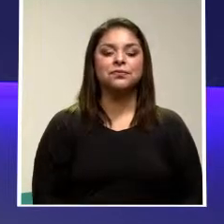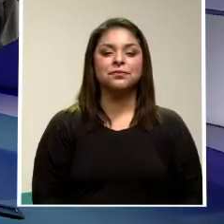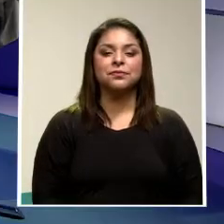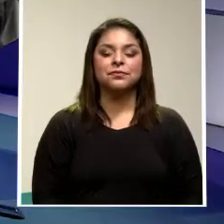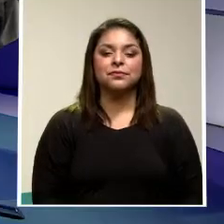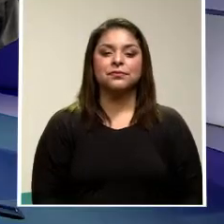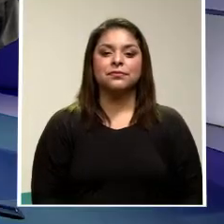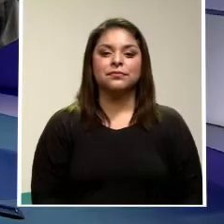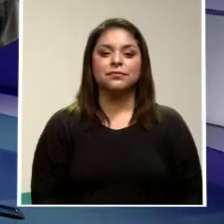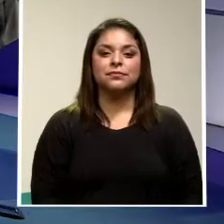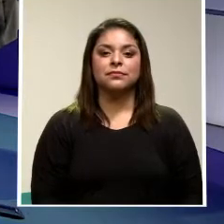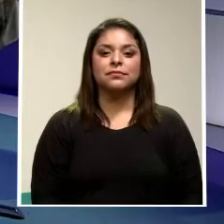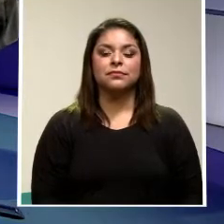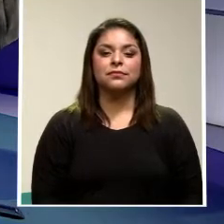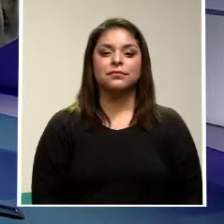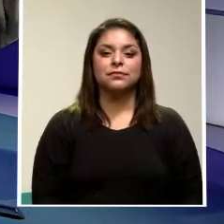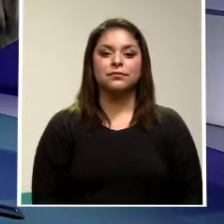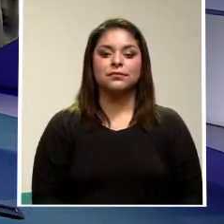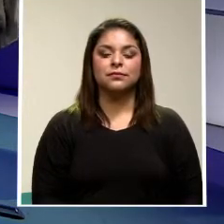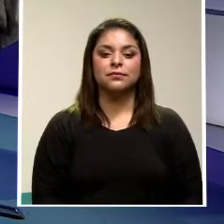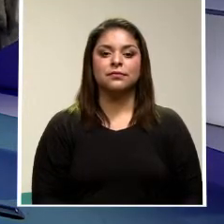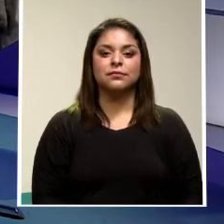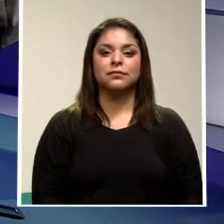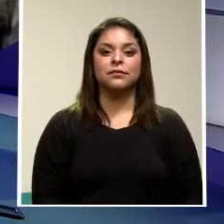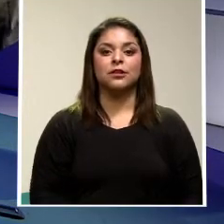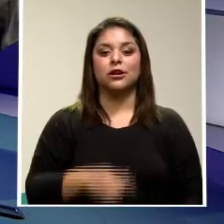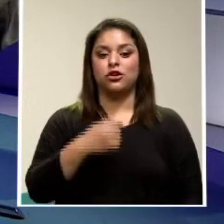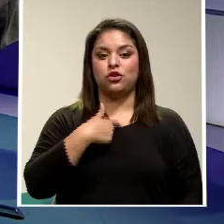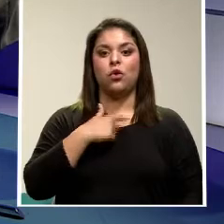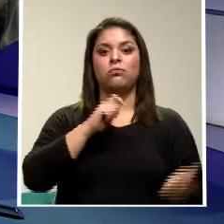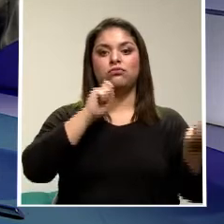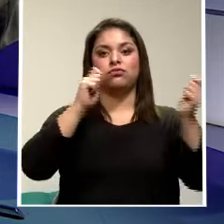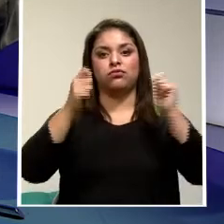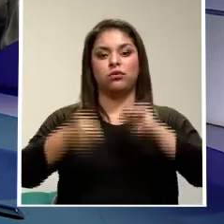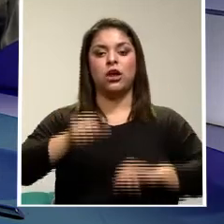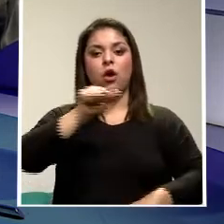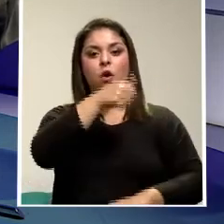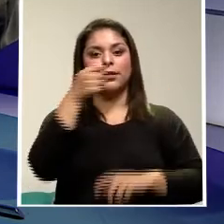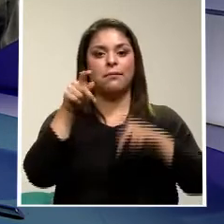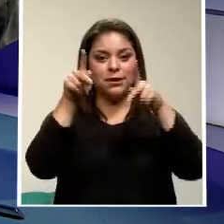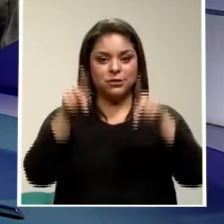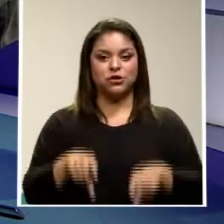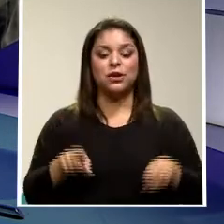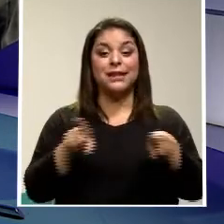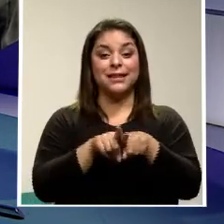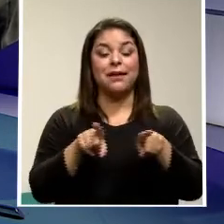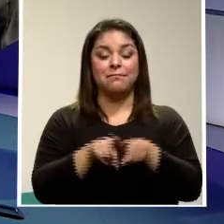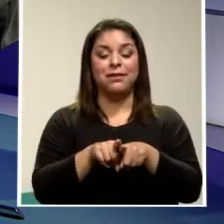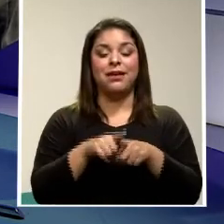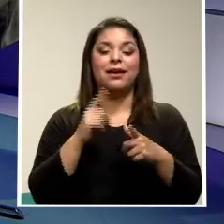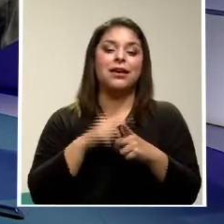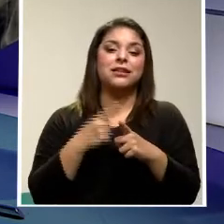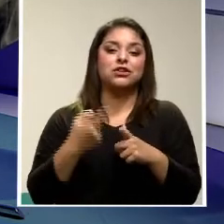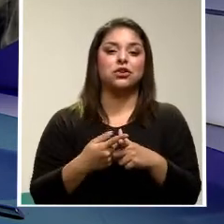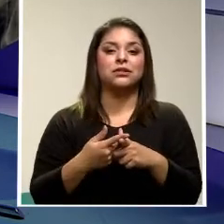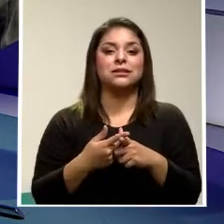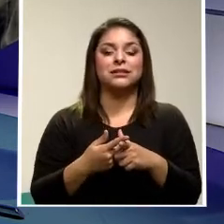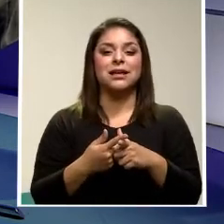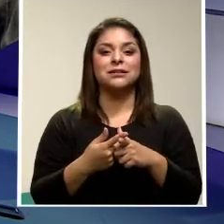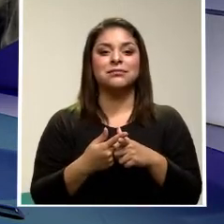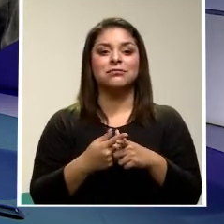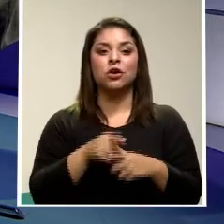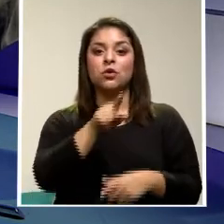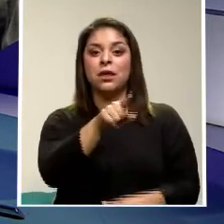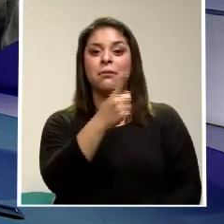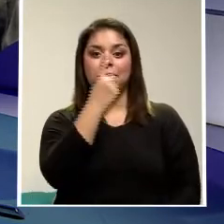partido, uno es otra persona también, de modo que se trata, como sugerís en tu